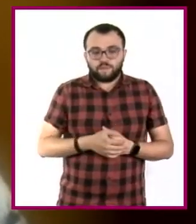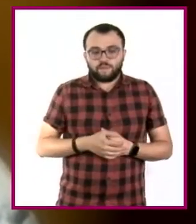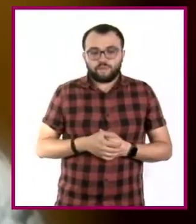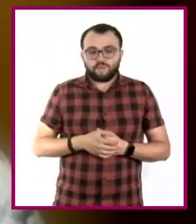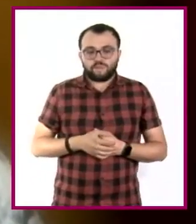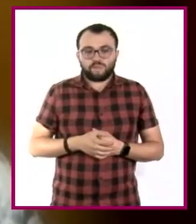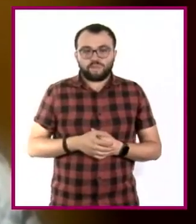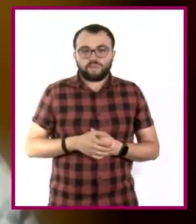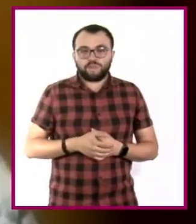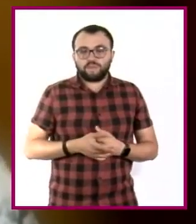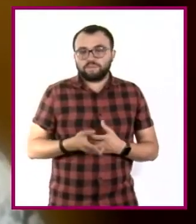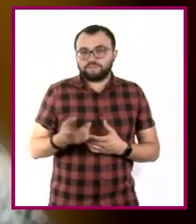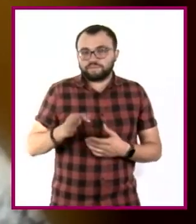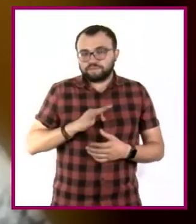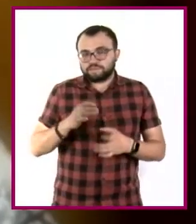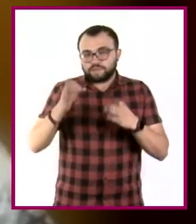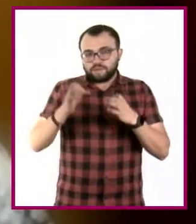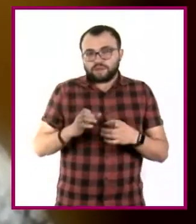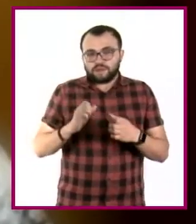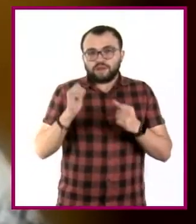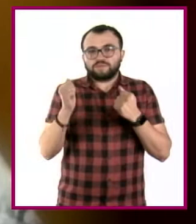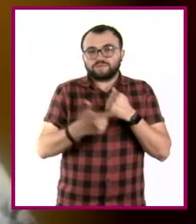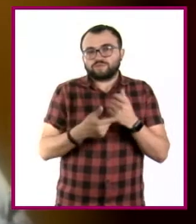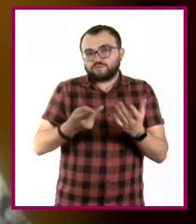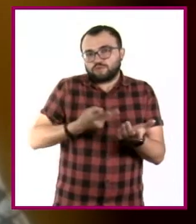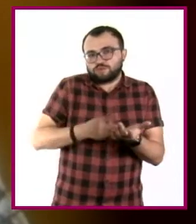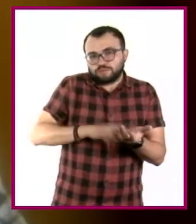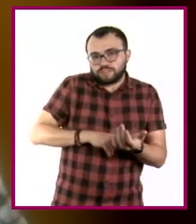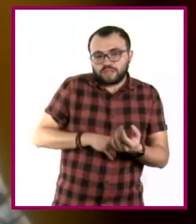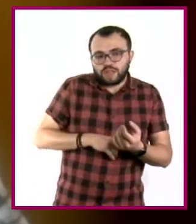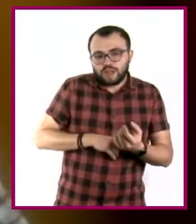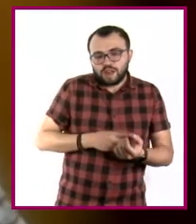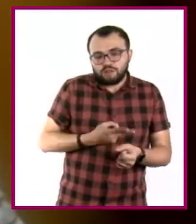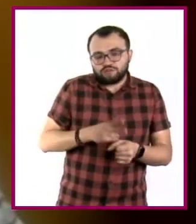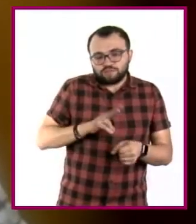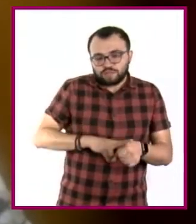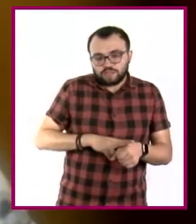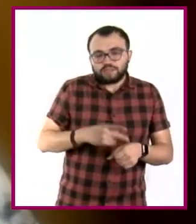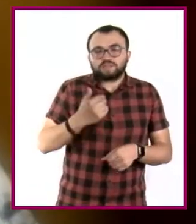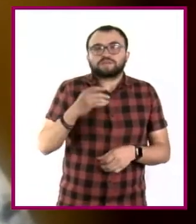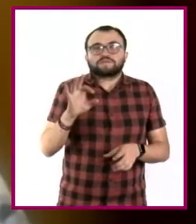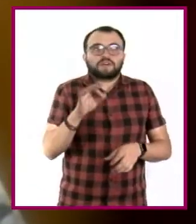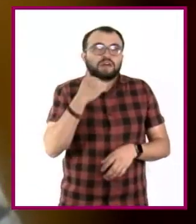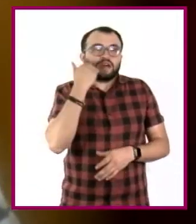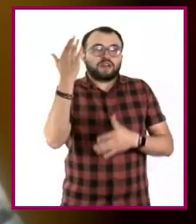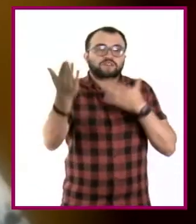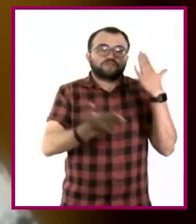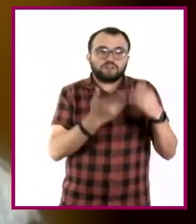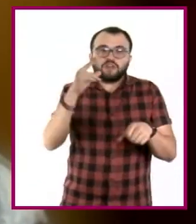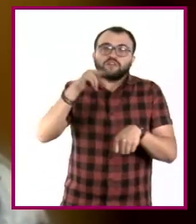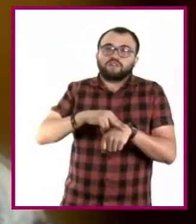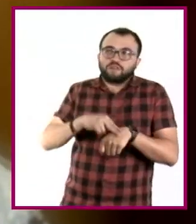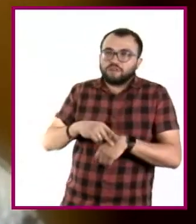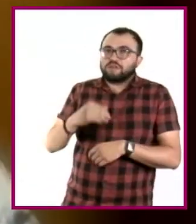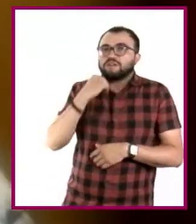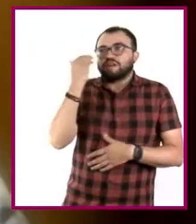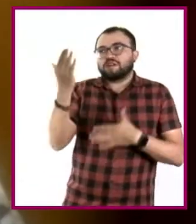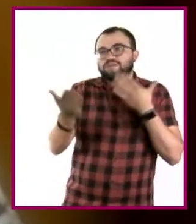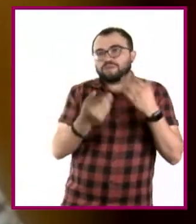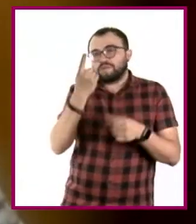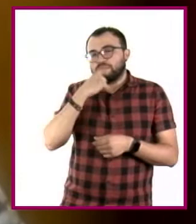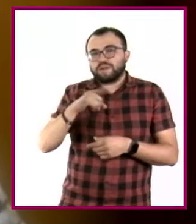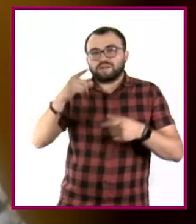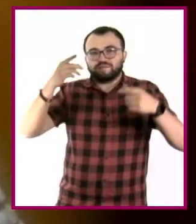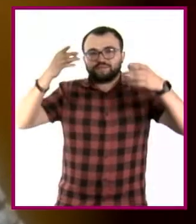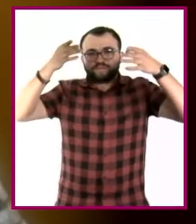en algún hospital, por ejemplo, si quieren estudiar el campo médico, si quieren estudiar para enfermeras,